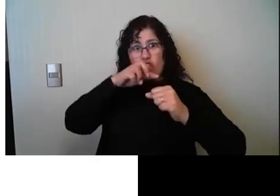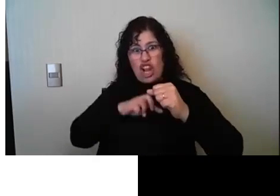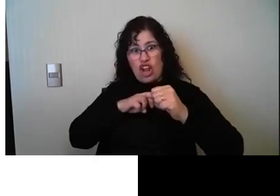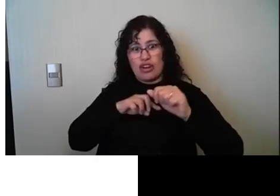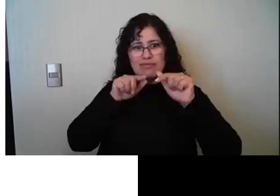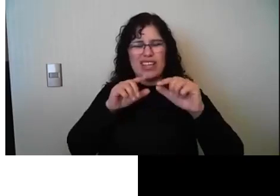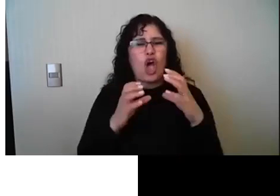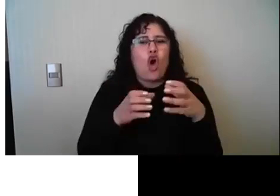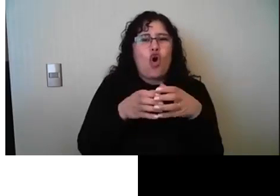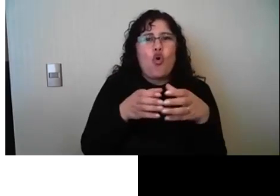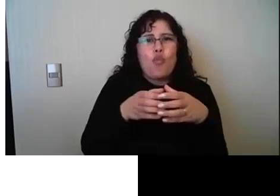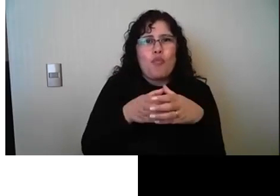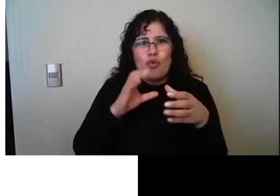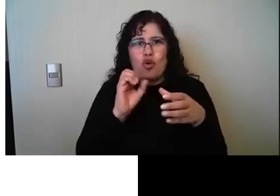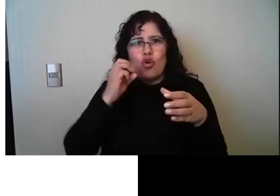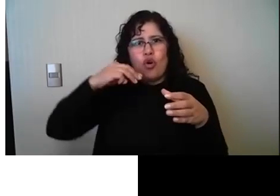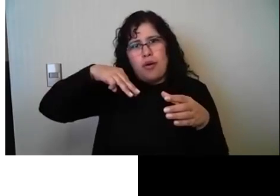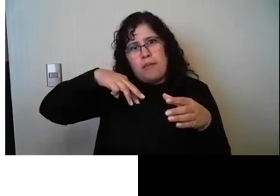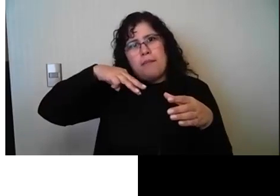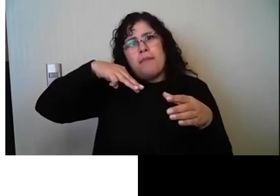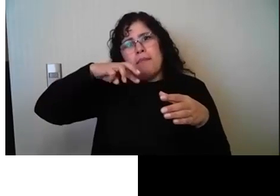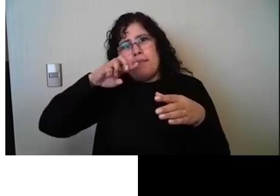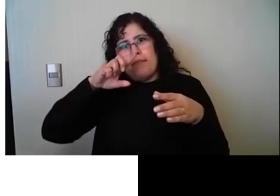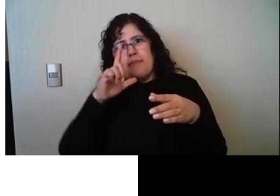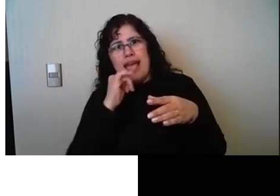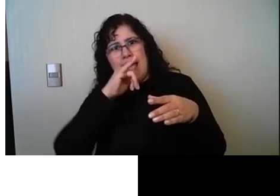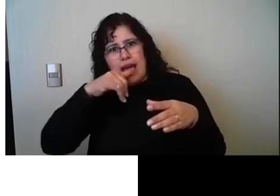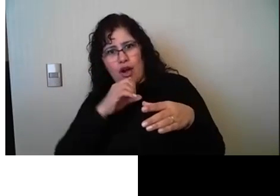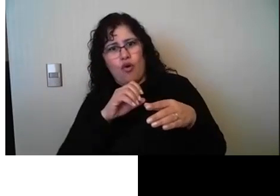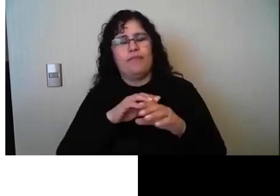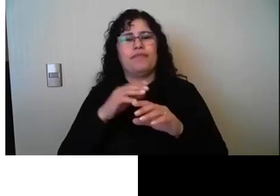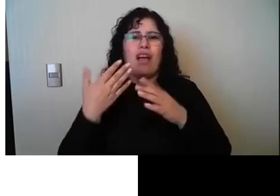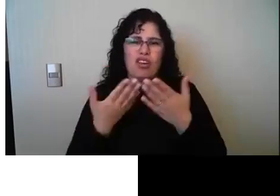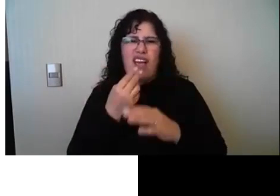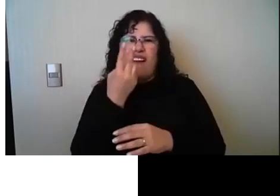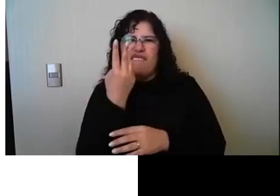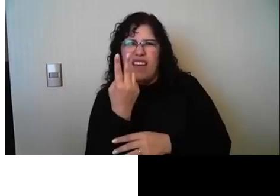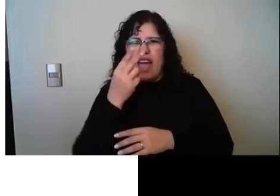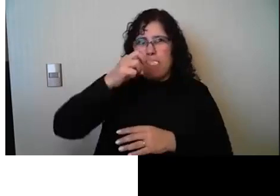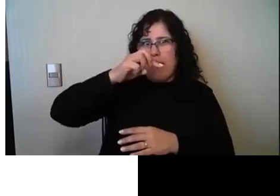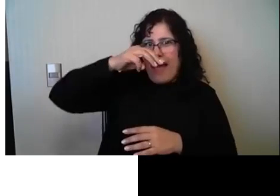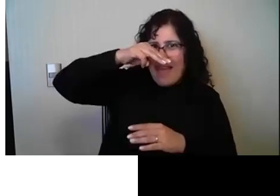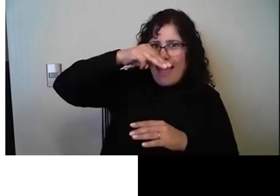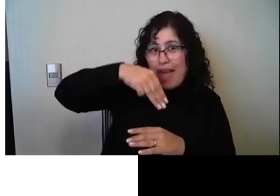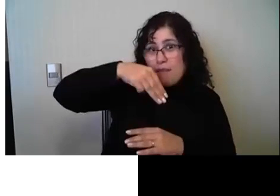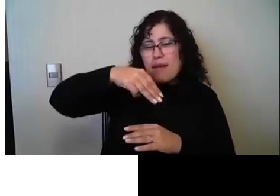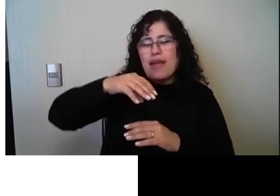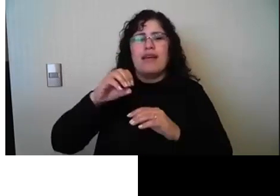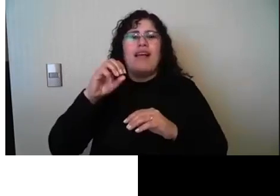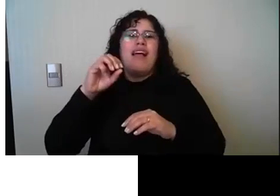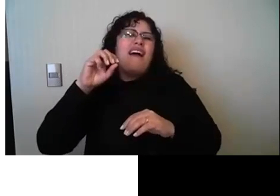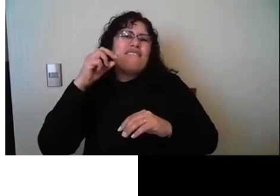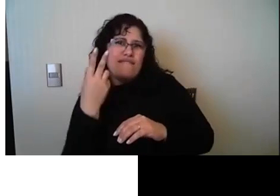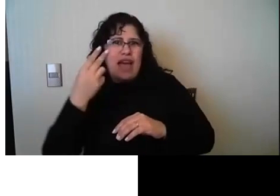complejo, y ya hemos hablado de dos, el ventro posteromedial y el ventro posterolateral. Aquí está